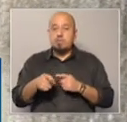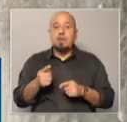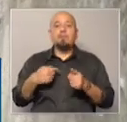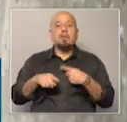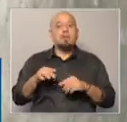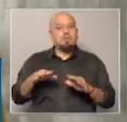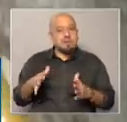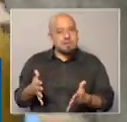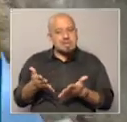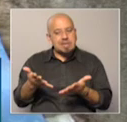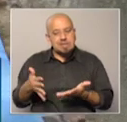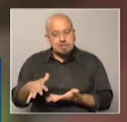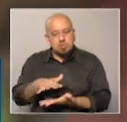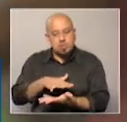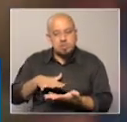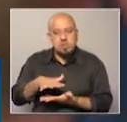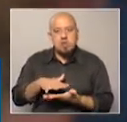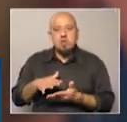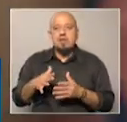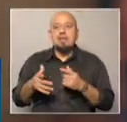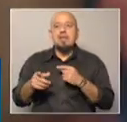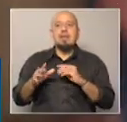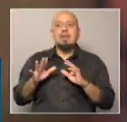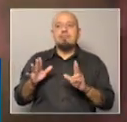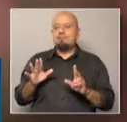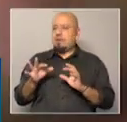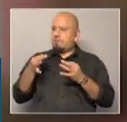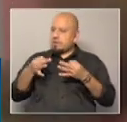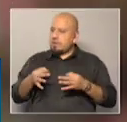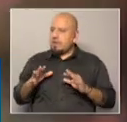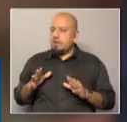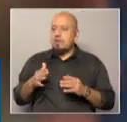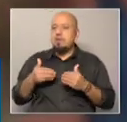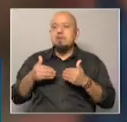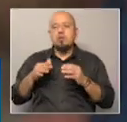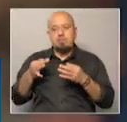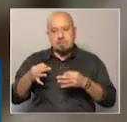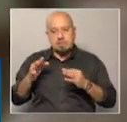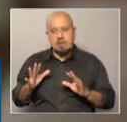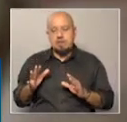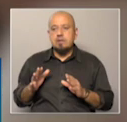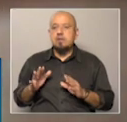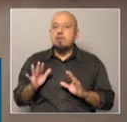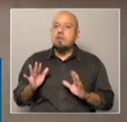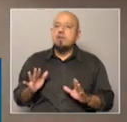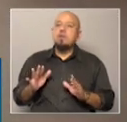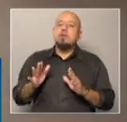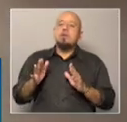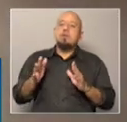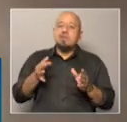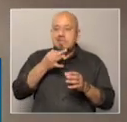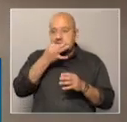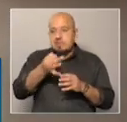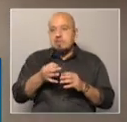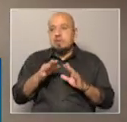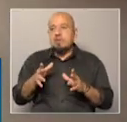qué pasa? Estas son situaciones son situaciones de hecho que son especiales, ¿no? Son, dicen,